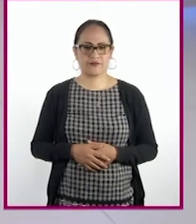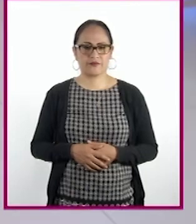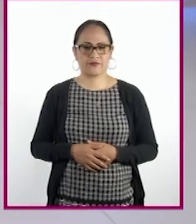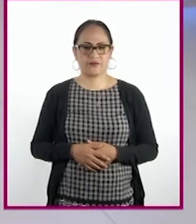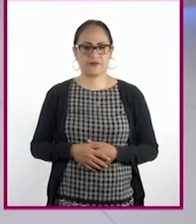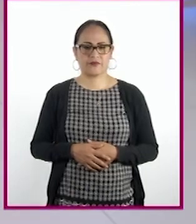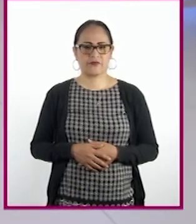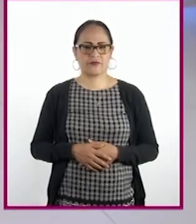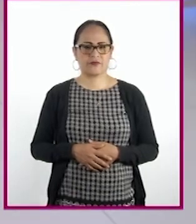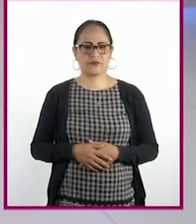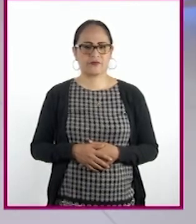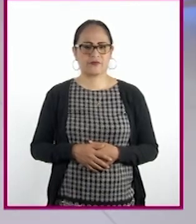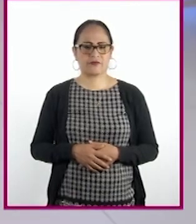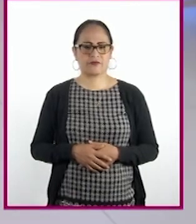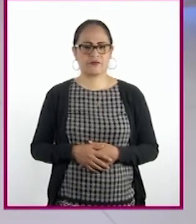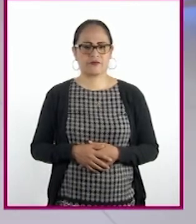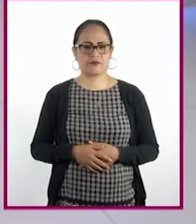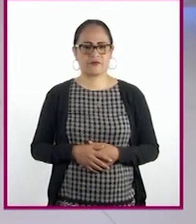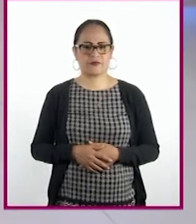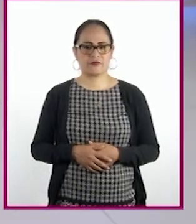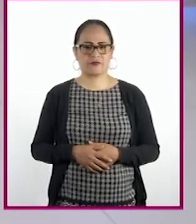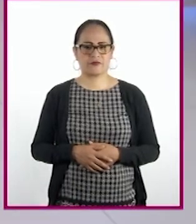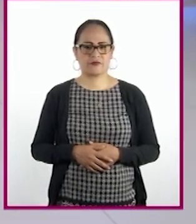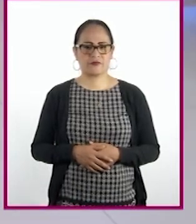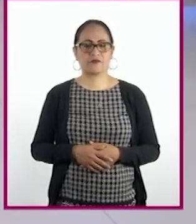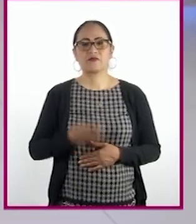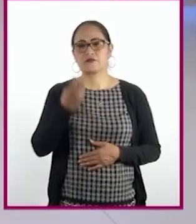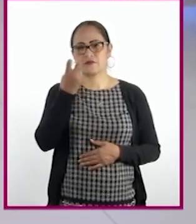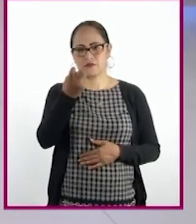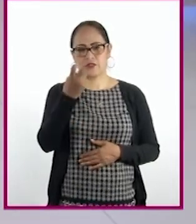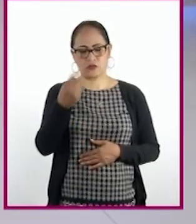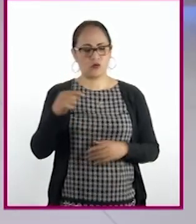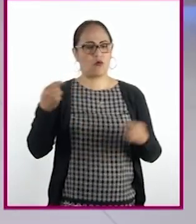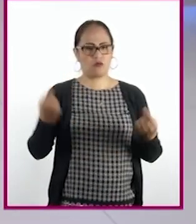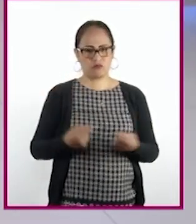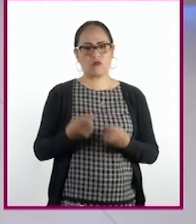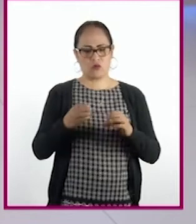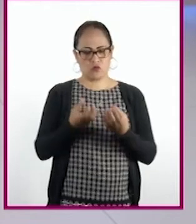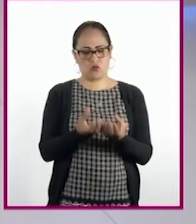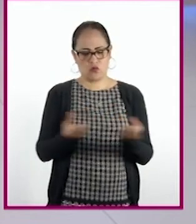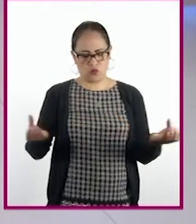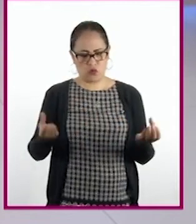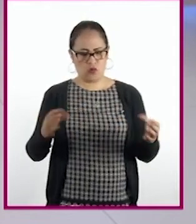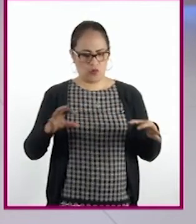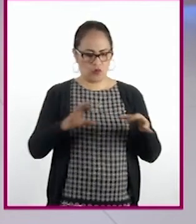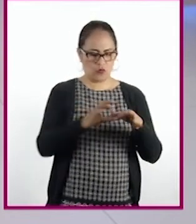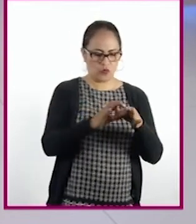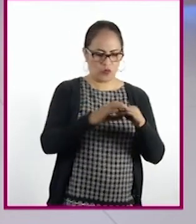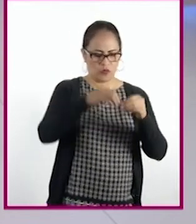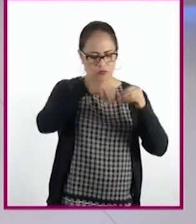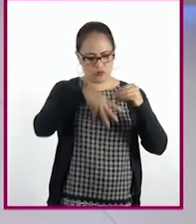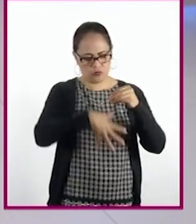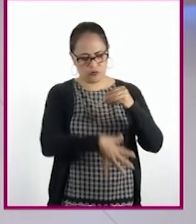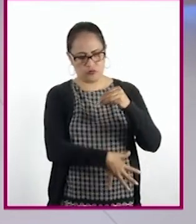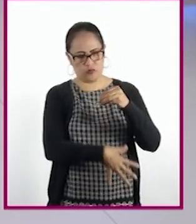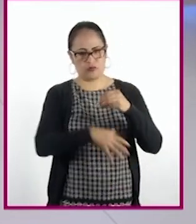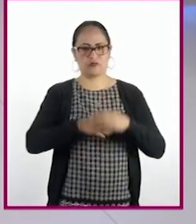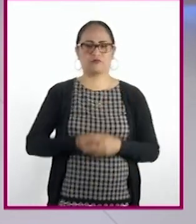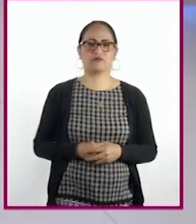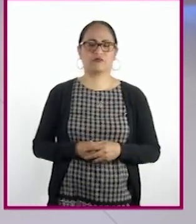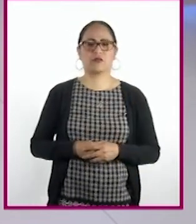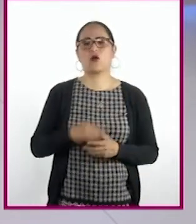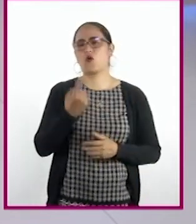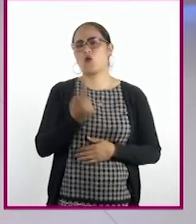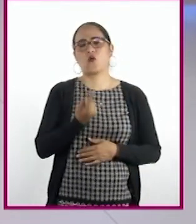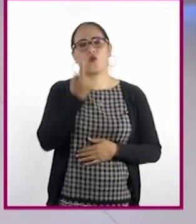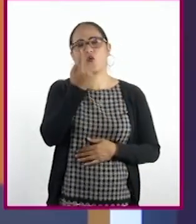Tendríamos que realizar pues esa tubería que conecte una con otra y con ello tenemos la bajada. Así ocuparíamos